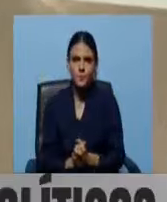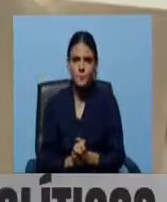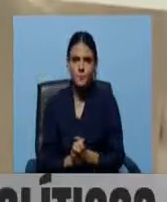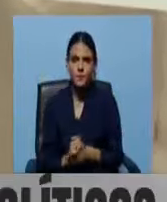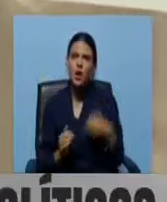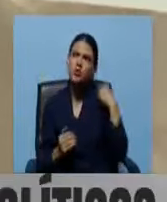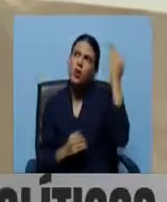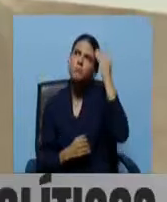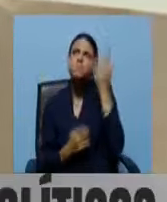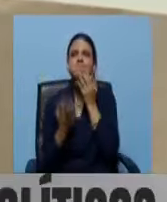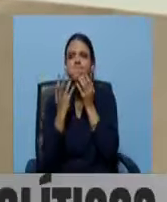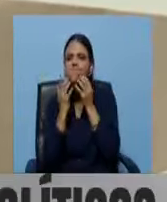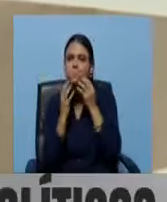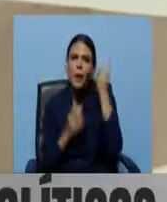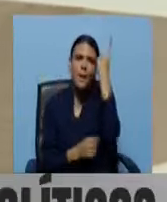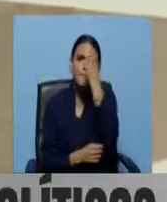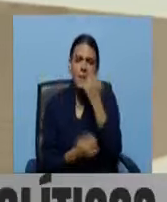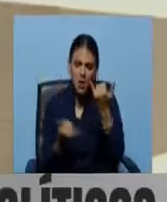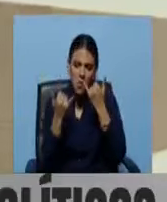Me pregunto también,